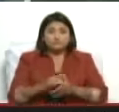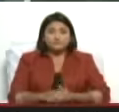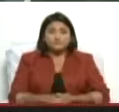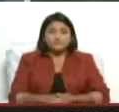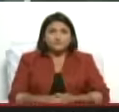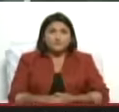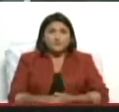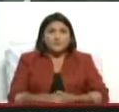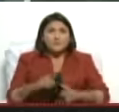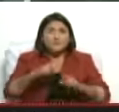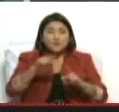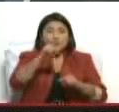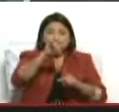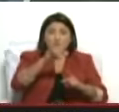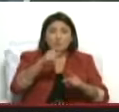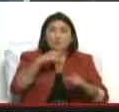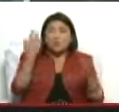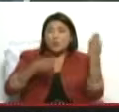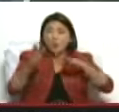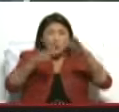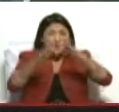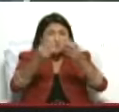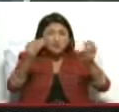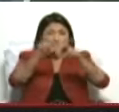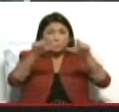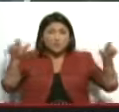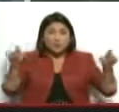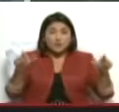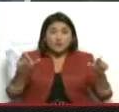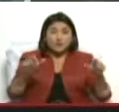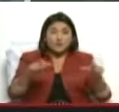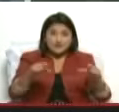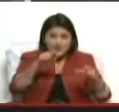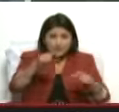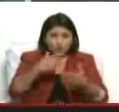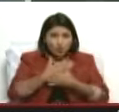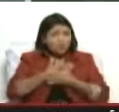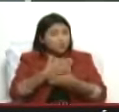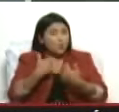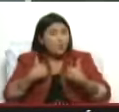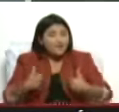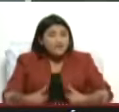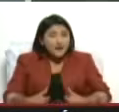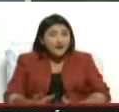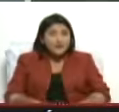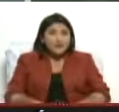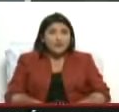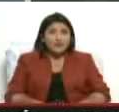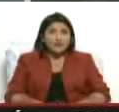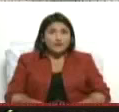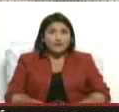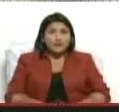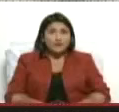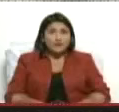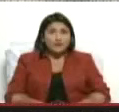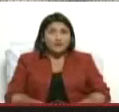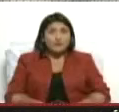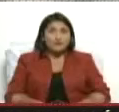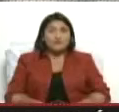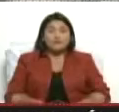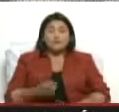va a haber una masacre entonces Yo me pregunto eso es una acción humanitaria la cual tiene luego que salir como